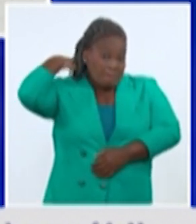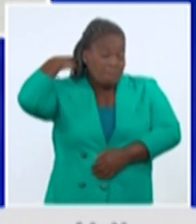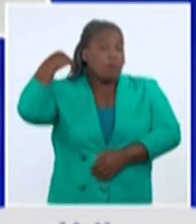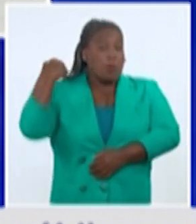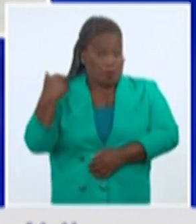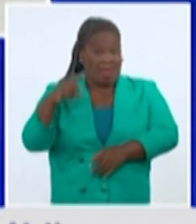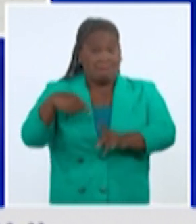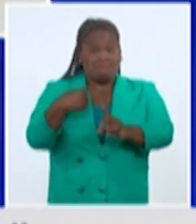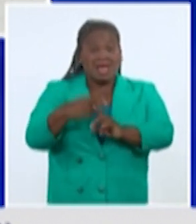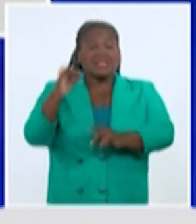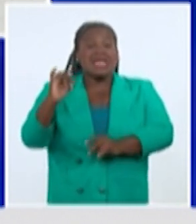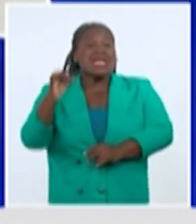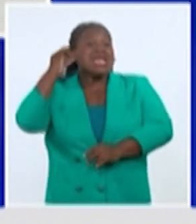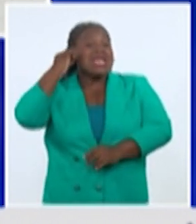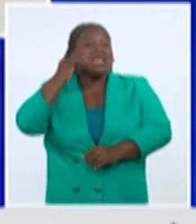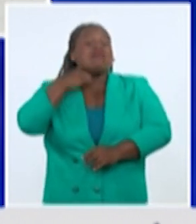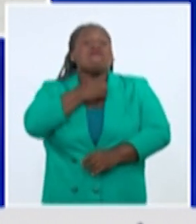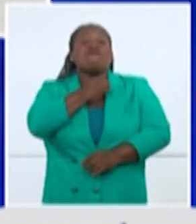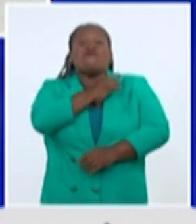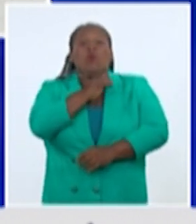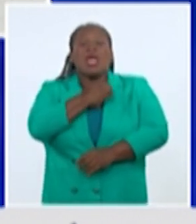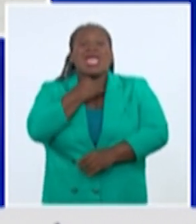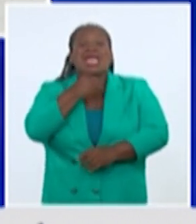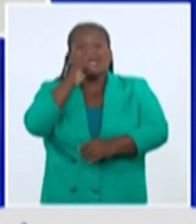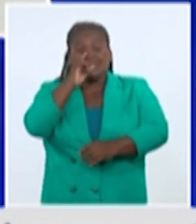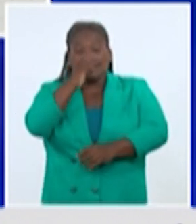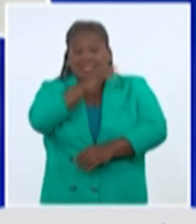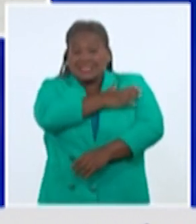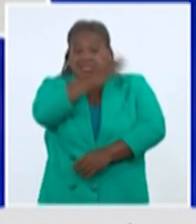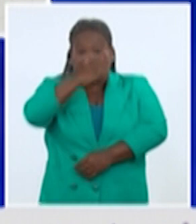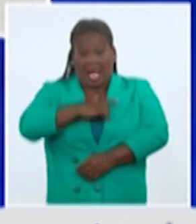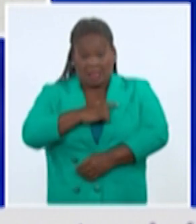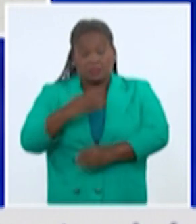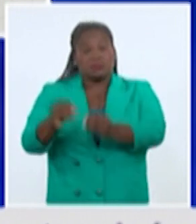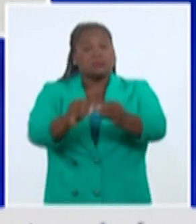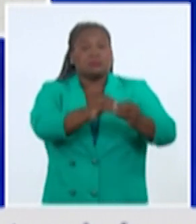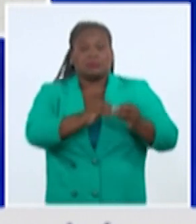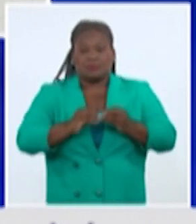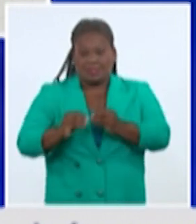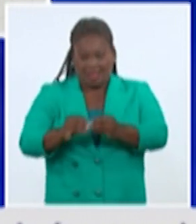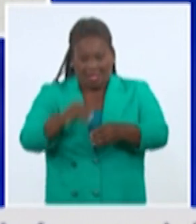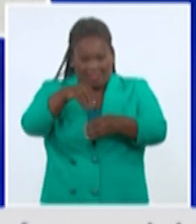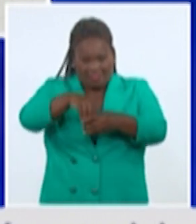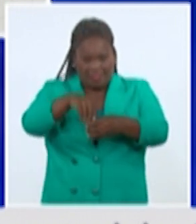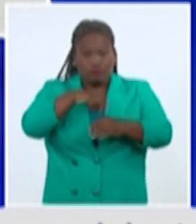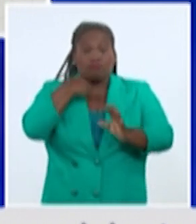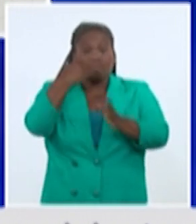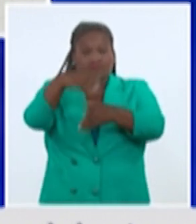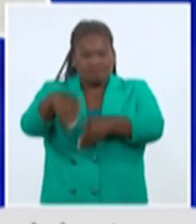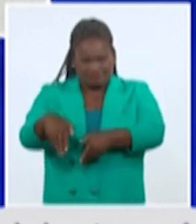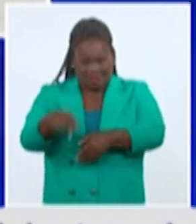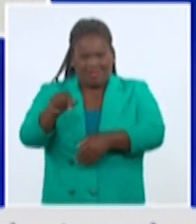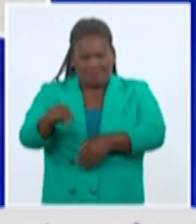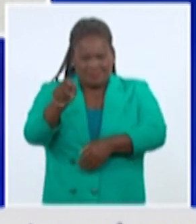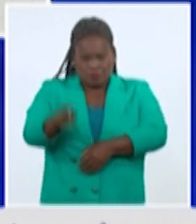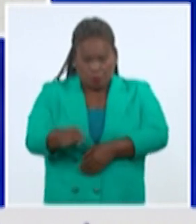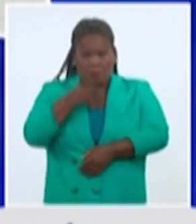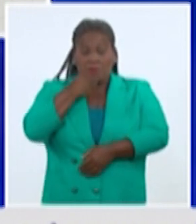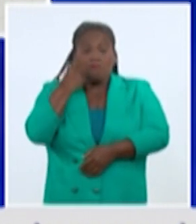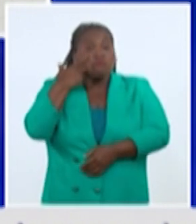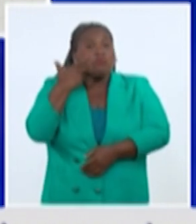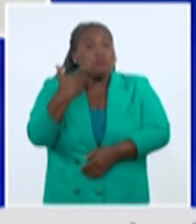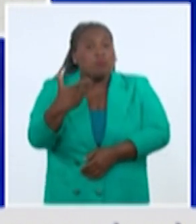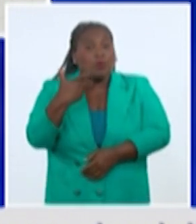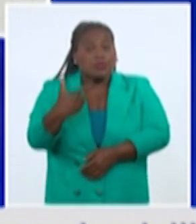en la población adulta y la única transmisible dentro del cuadro de mortalidad del país. Por lo tanto, es muy importante